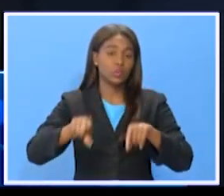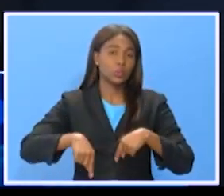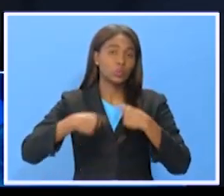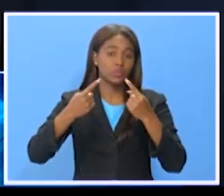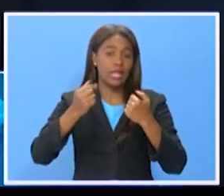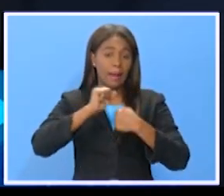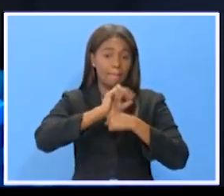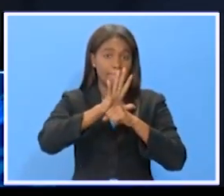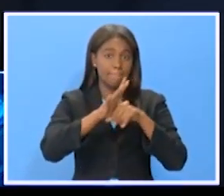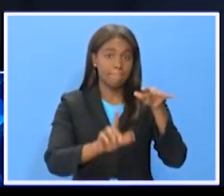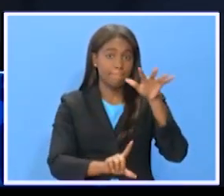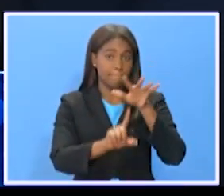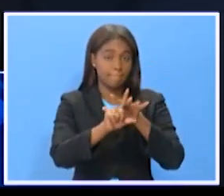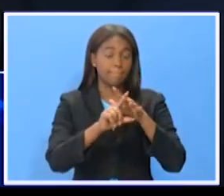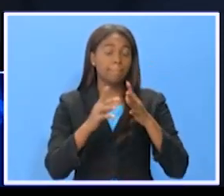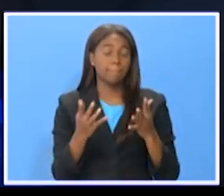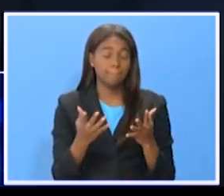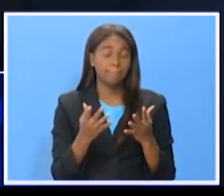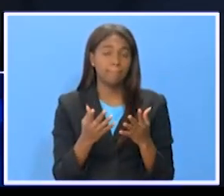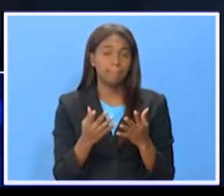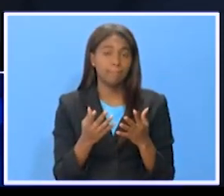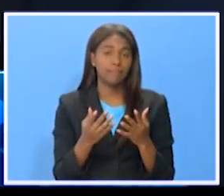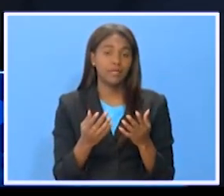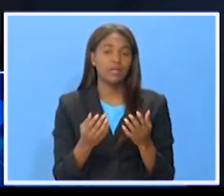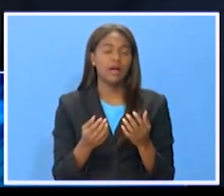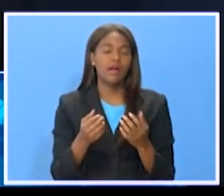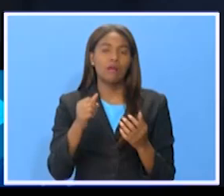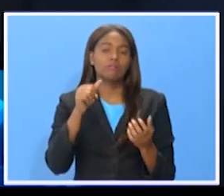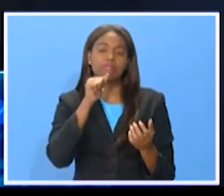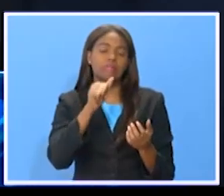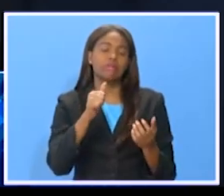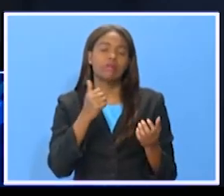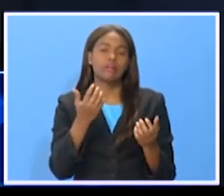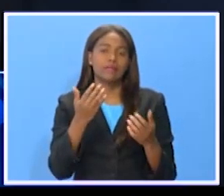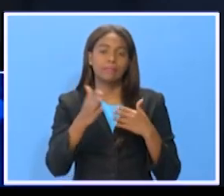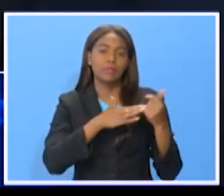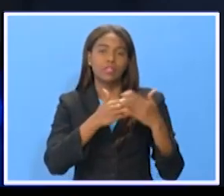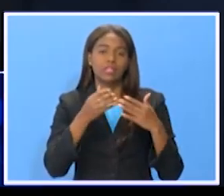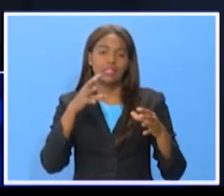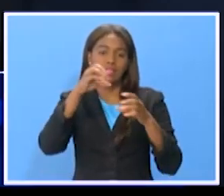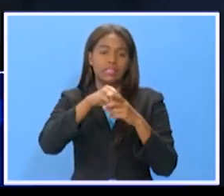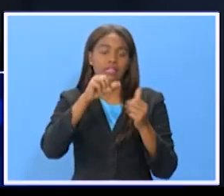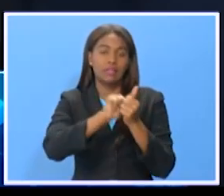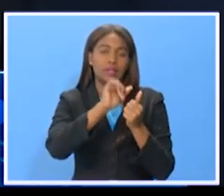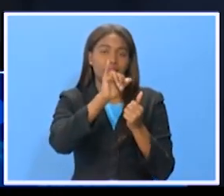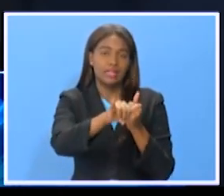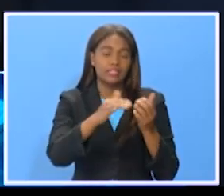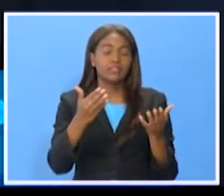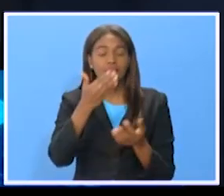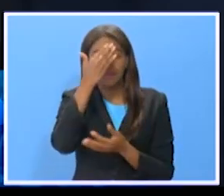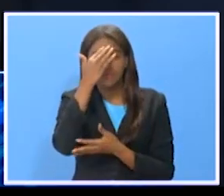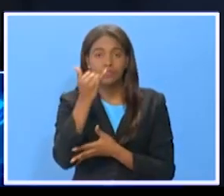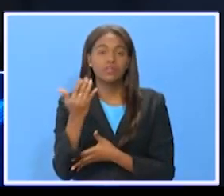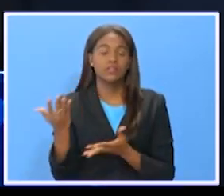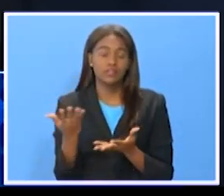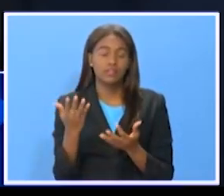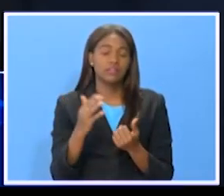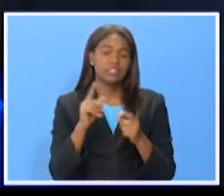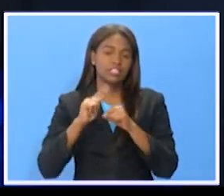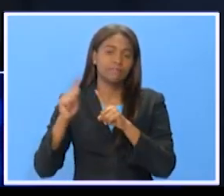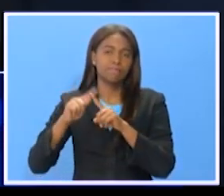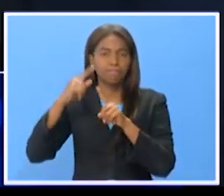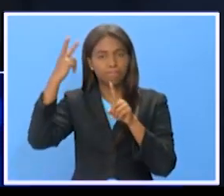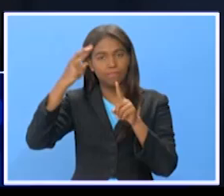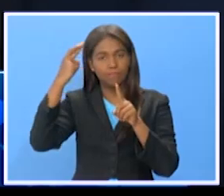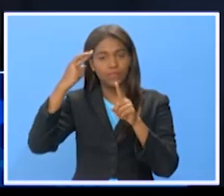de la pandemia no hacía sentido la aplicación de este instrumento por obvias razones,